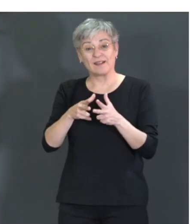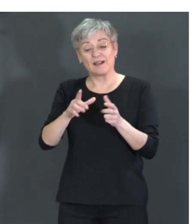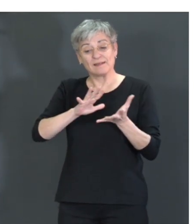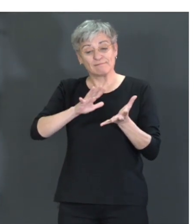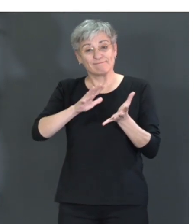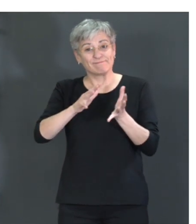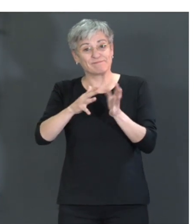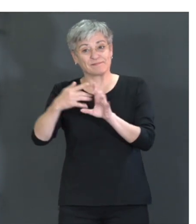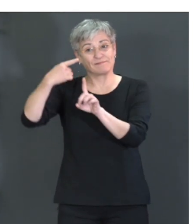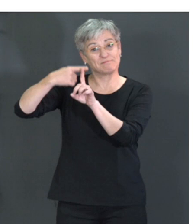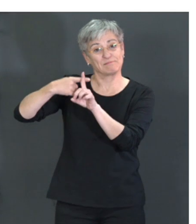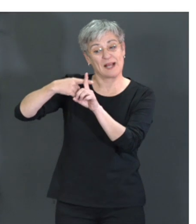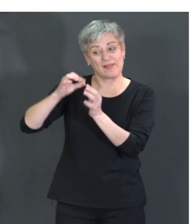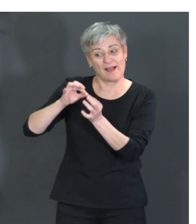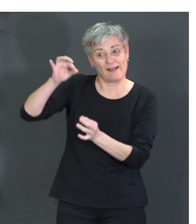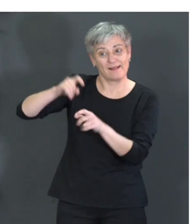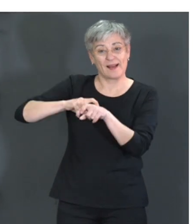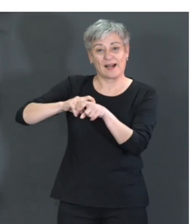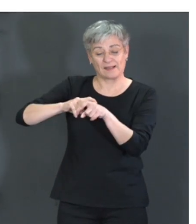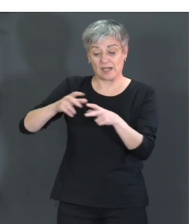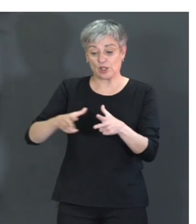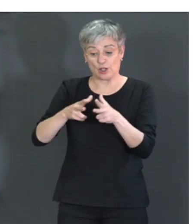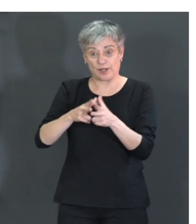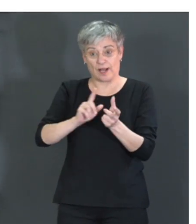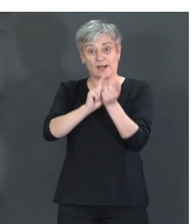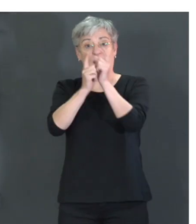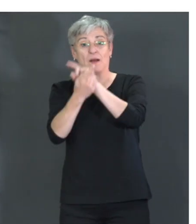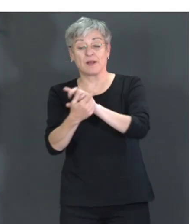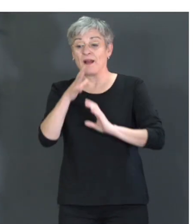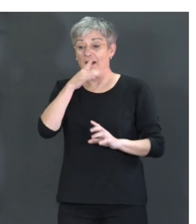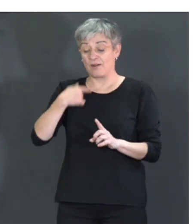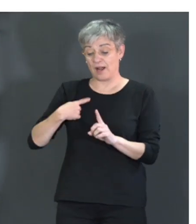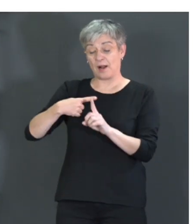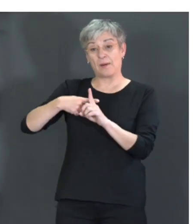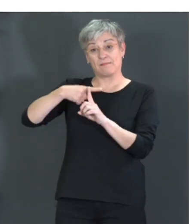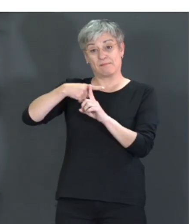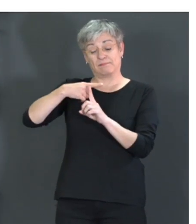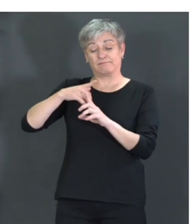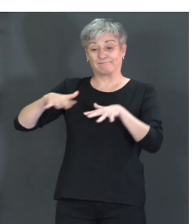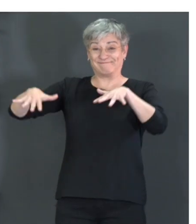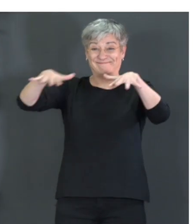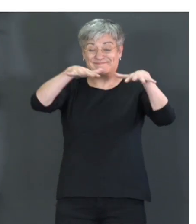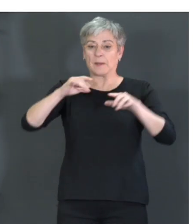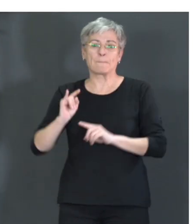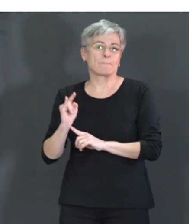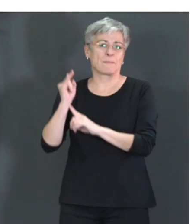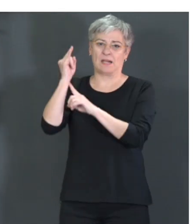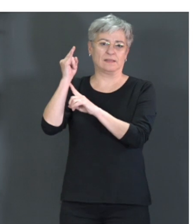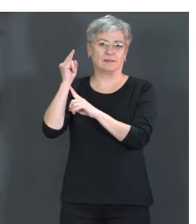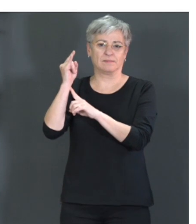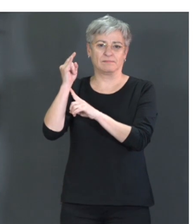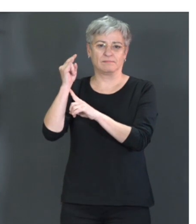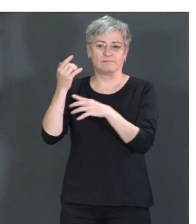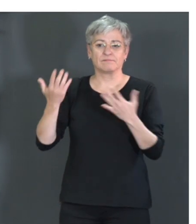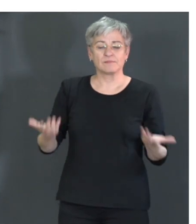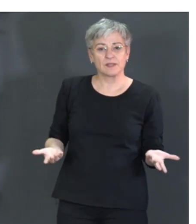están cambiando este tipo de características y la estatura media está aumentando. Esta es otra